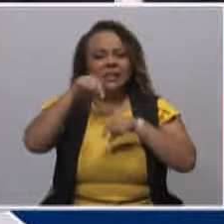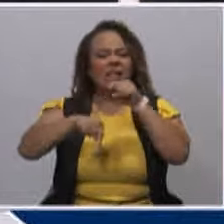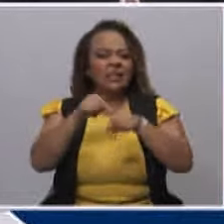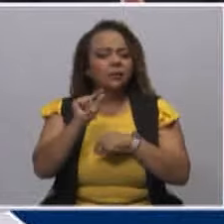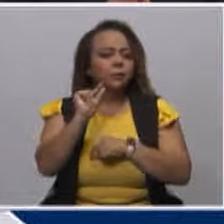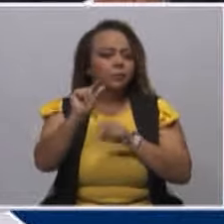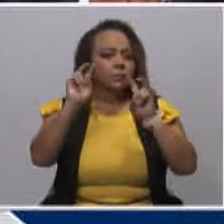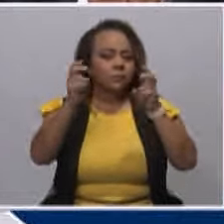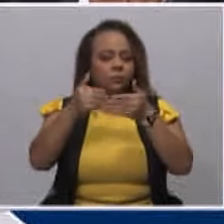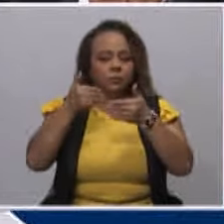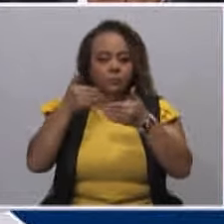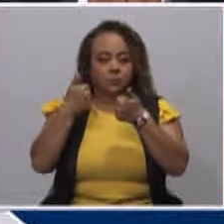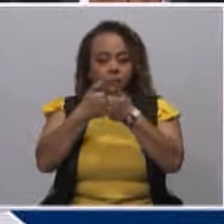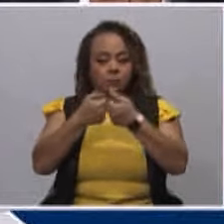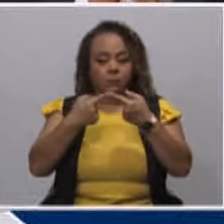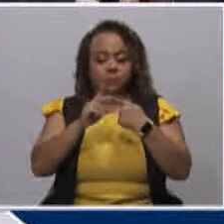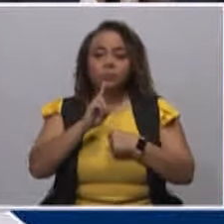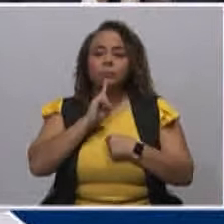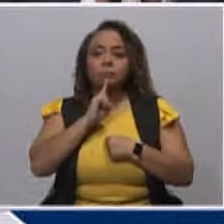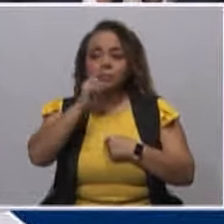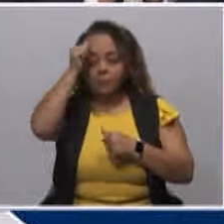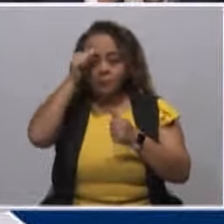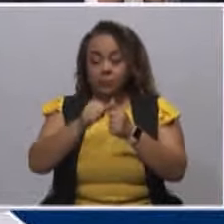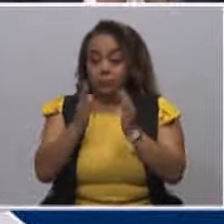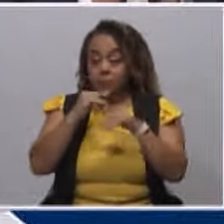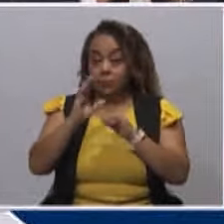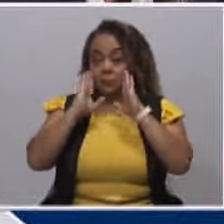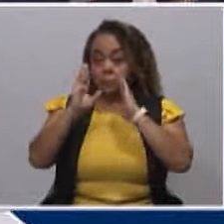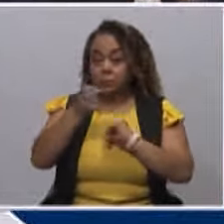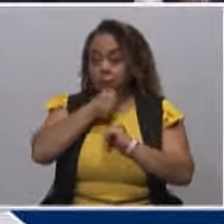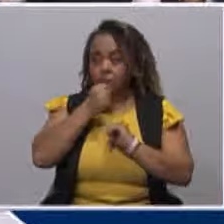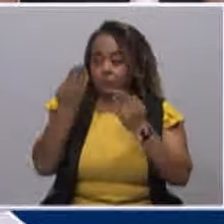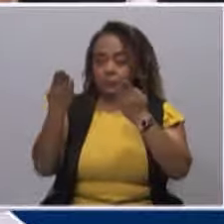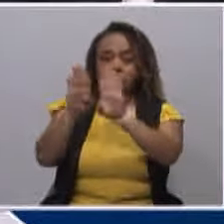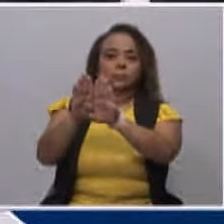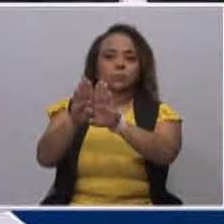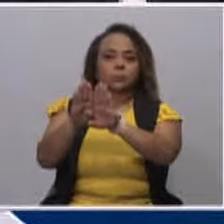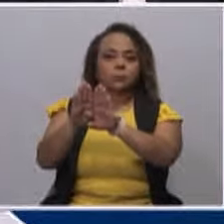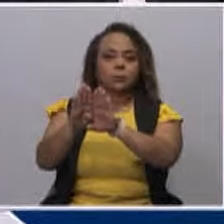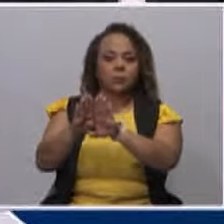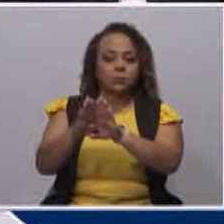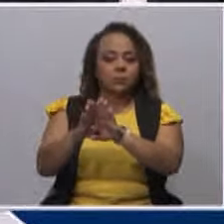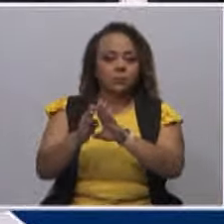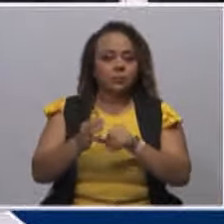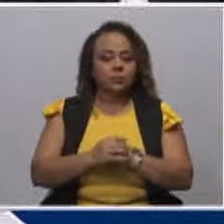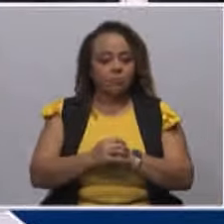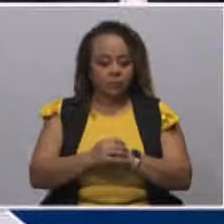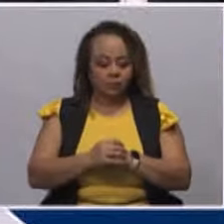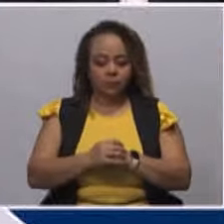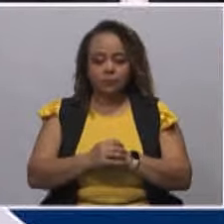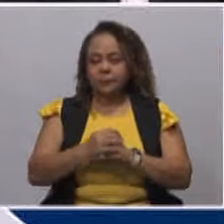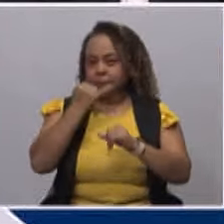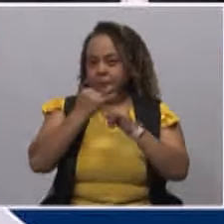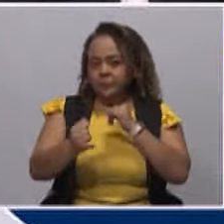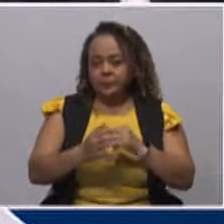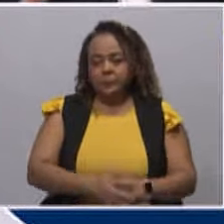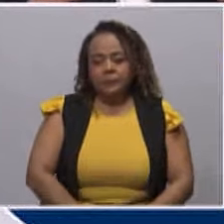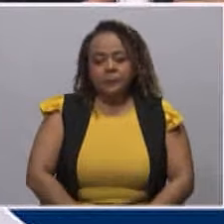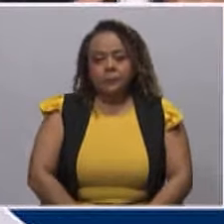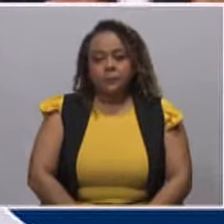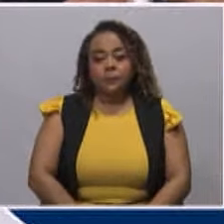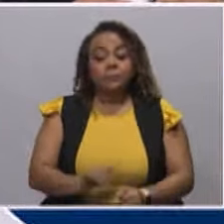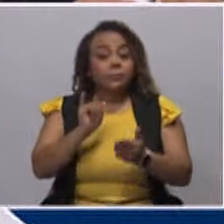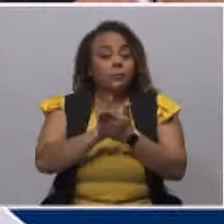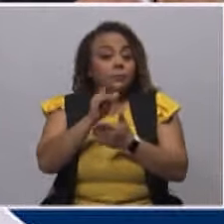un poco el tema antes del partido con Honduras recuerden que no hubo atención a medios que se cerró la selección por muchos días al final esto es un